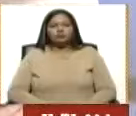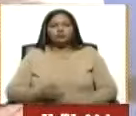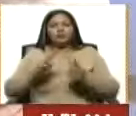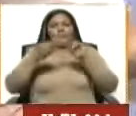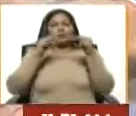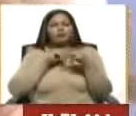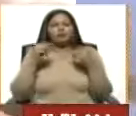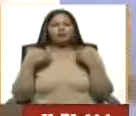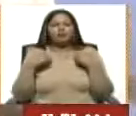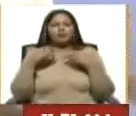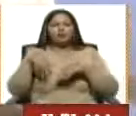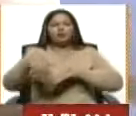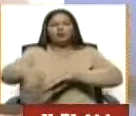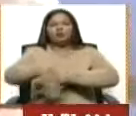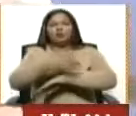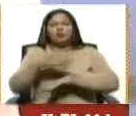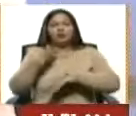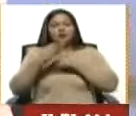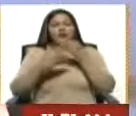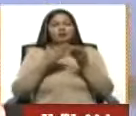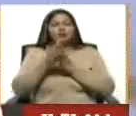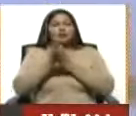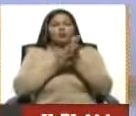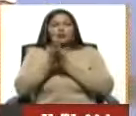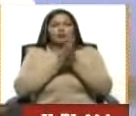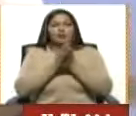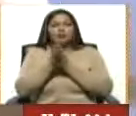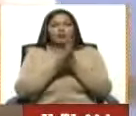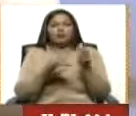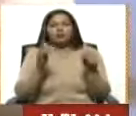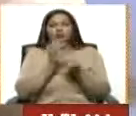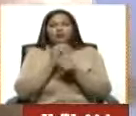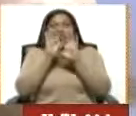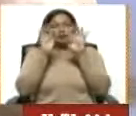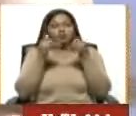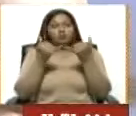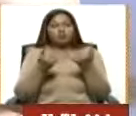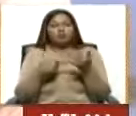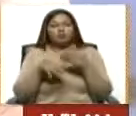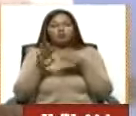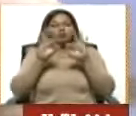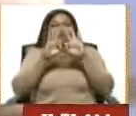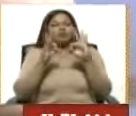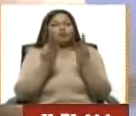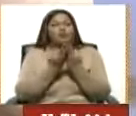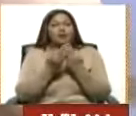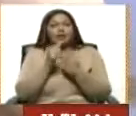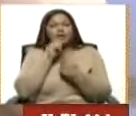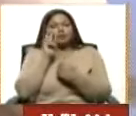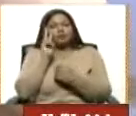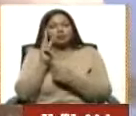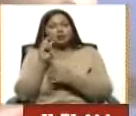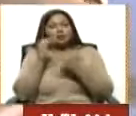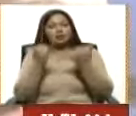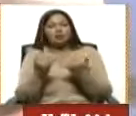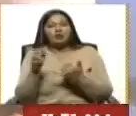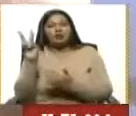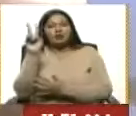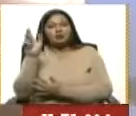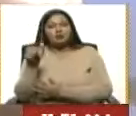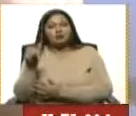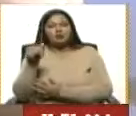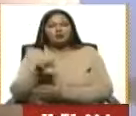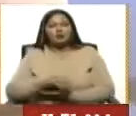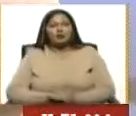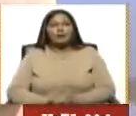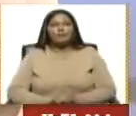de tranquilidad, de la posibilidad de tu emprender, de conseguir formas de salir adelante con tu familia. O sea, quien mira la Venezuela de hoy, comparada con la